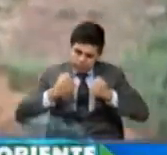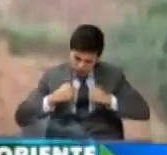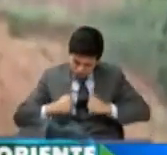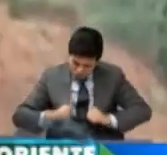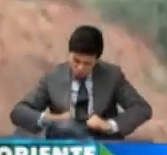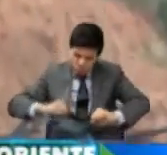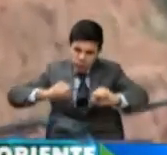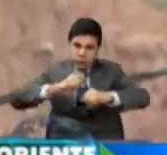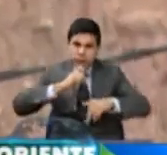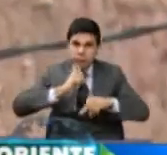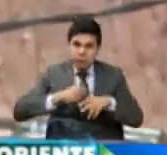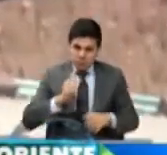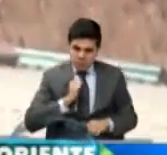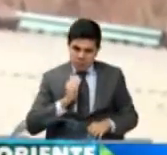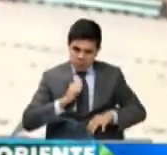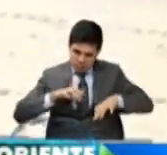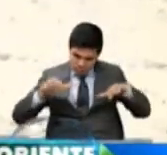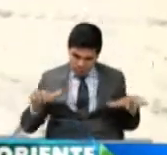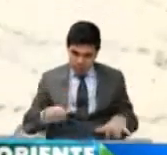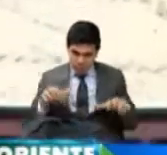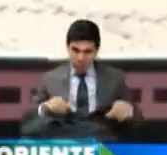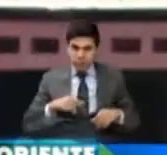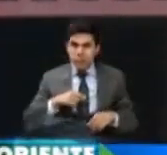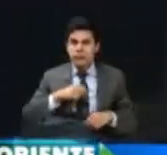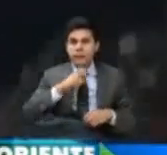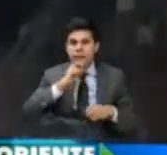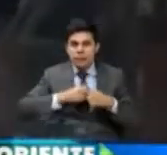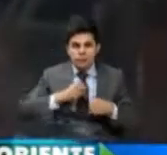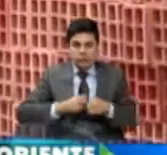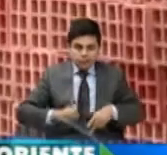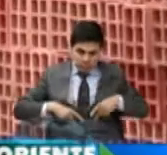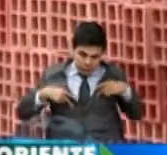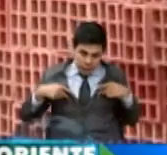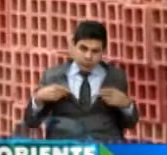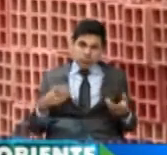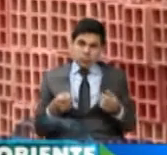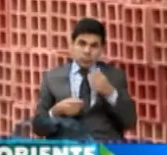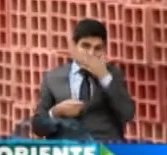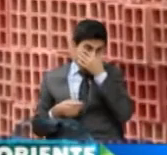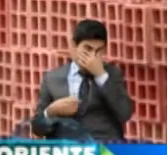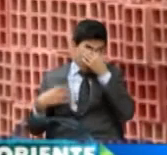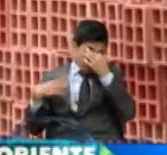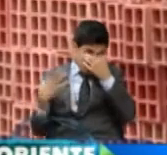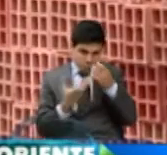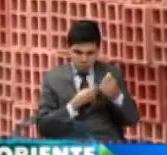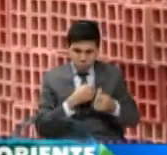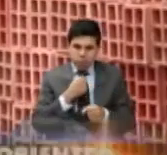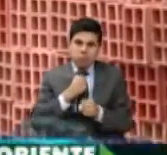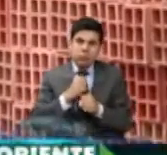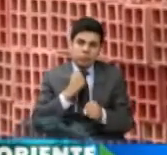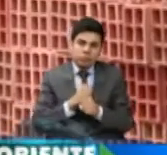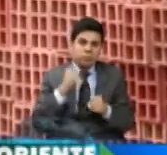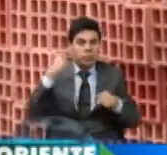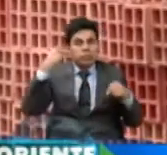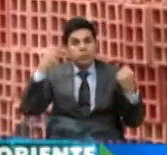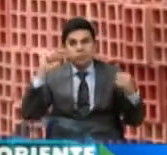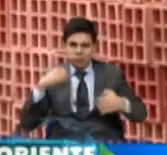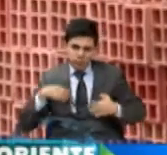sacrificio de mi propia vida, de mi propio ser. Pues todo el mundo estamos asustados porque vamos a quedar sin trabajo.